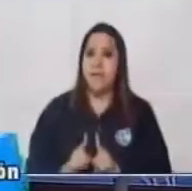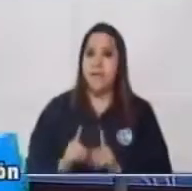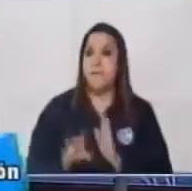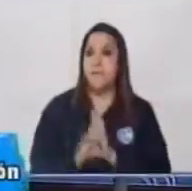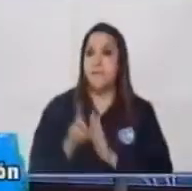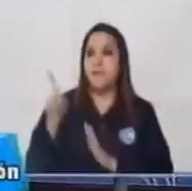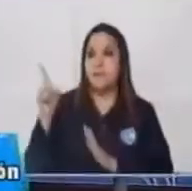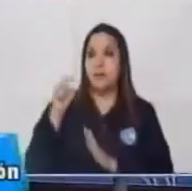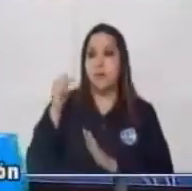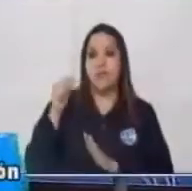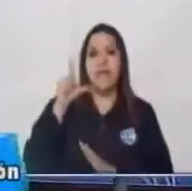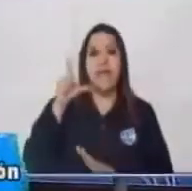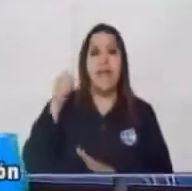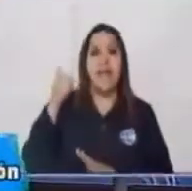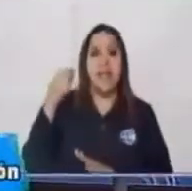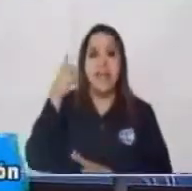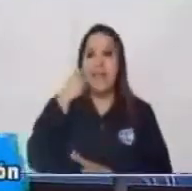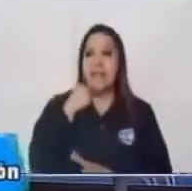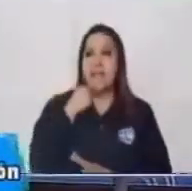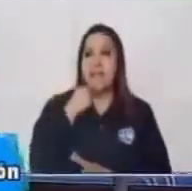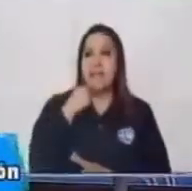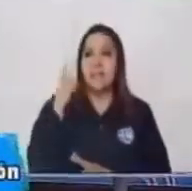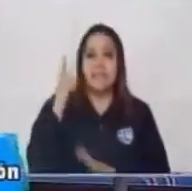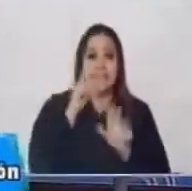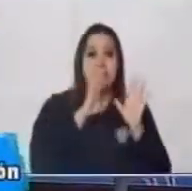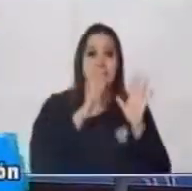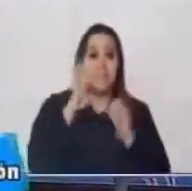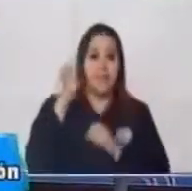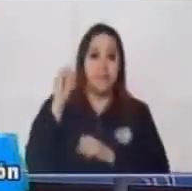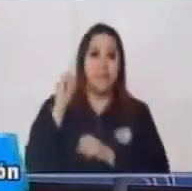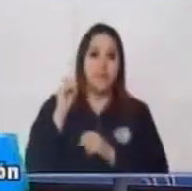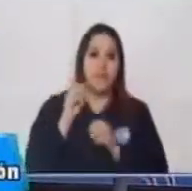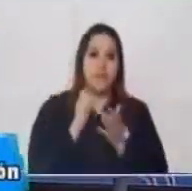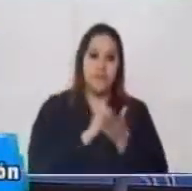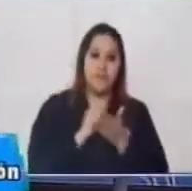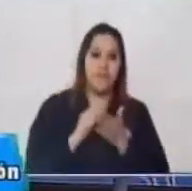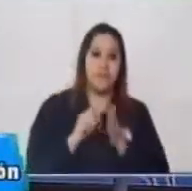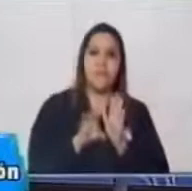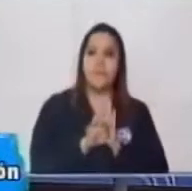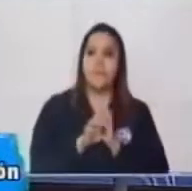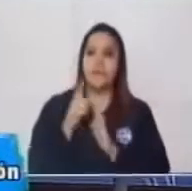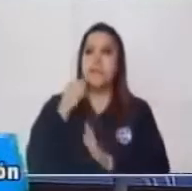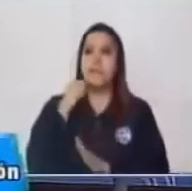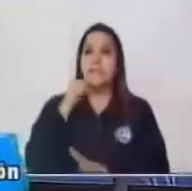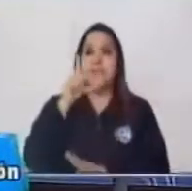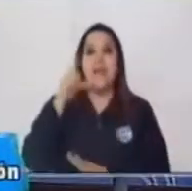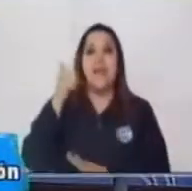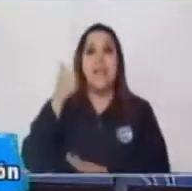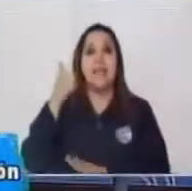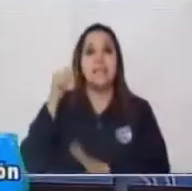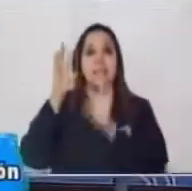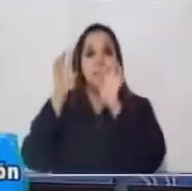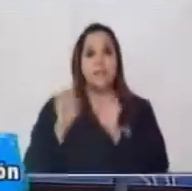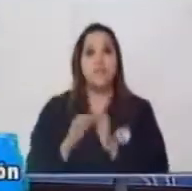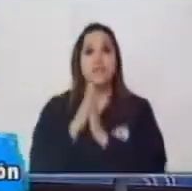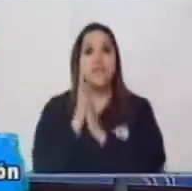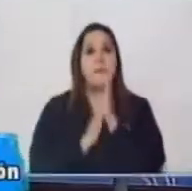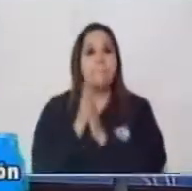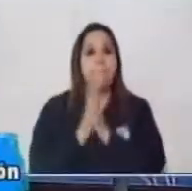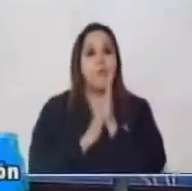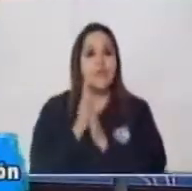personas, muy bien, esta está en la página 90 también por si no te da tiempo de copiarla. Las personas aprovechan las máquinas